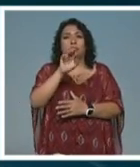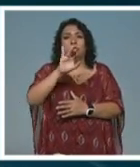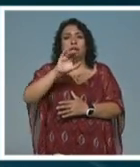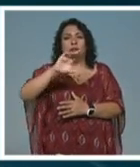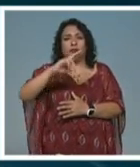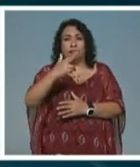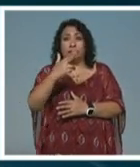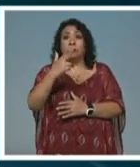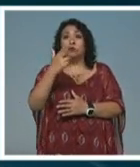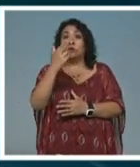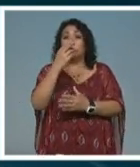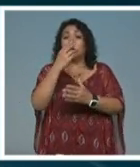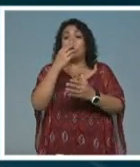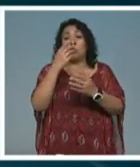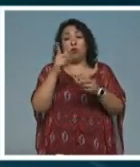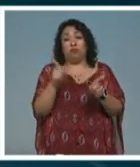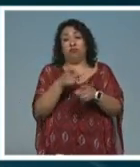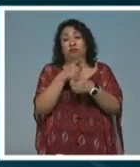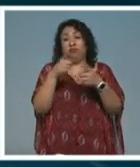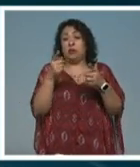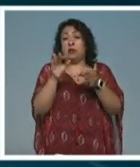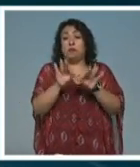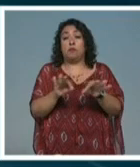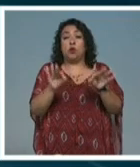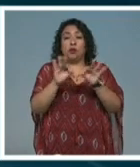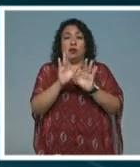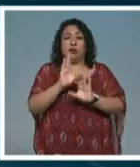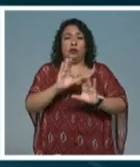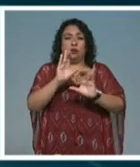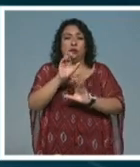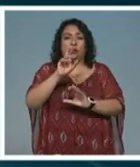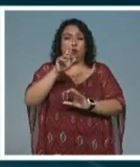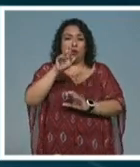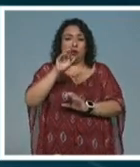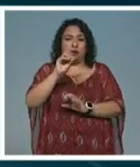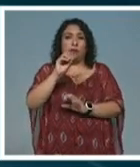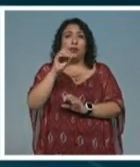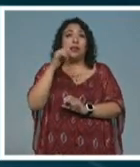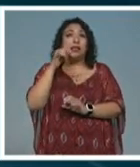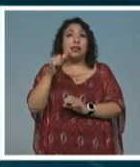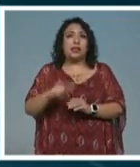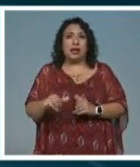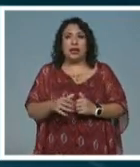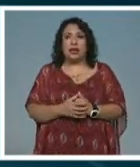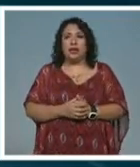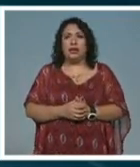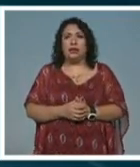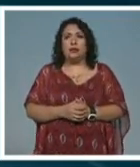una de las obras más importantes del bel canto italiano. Vamos a ver.